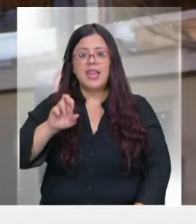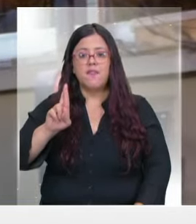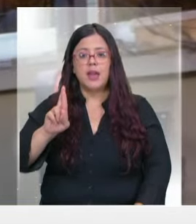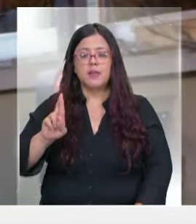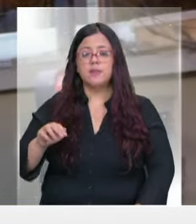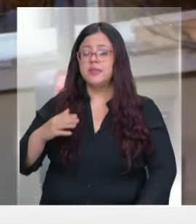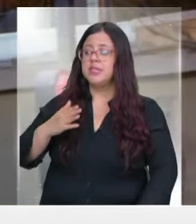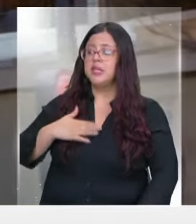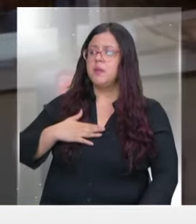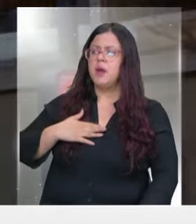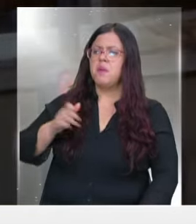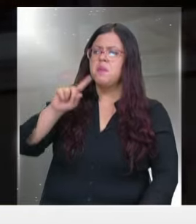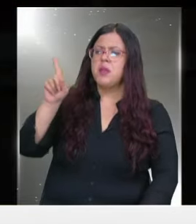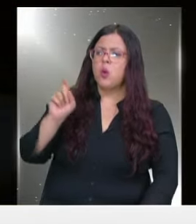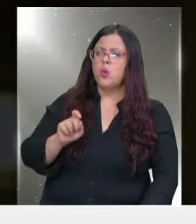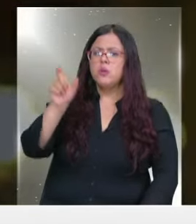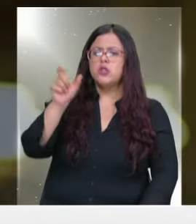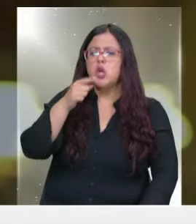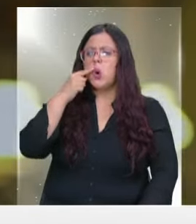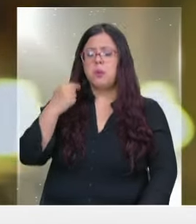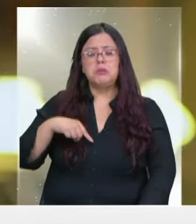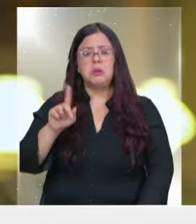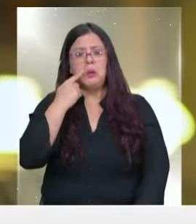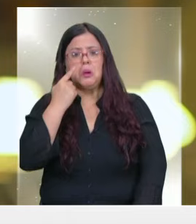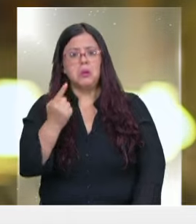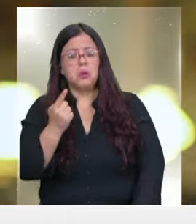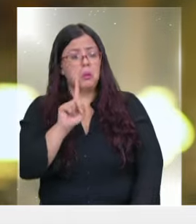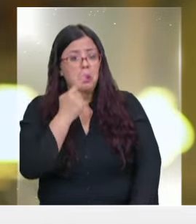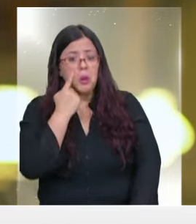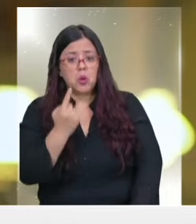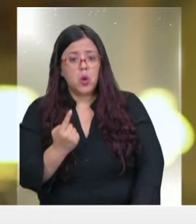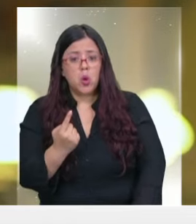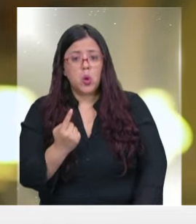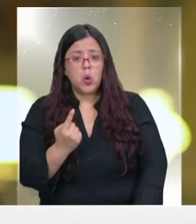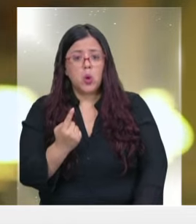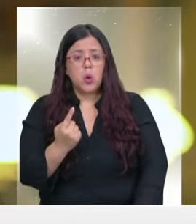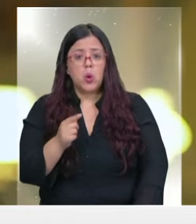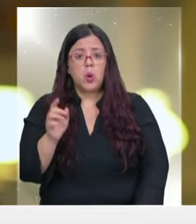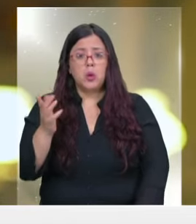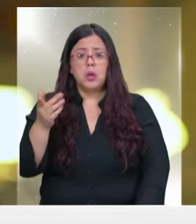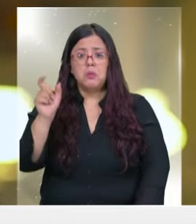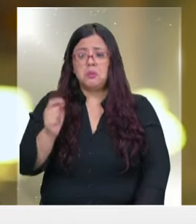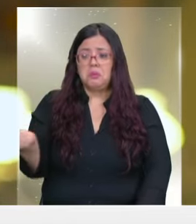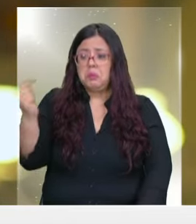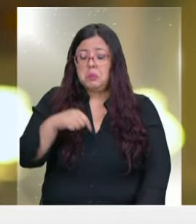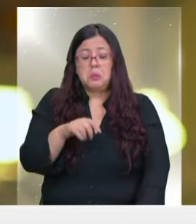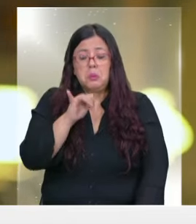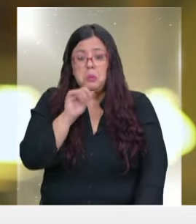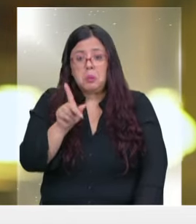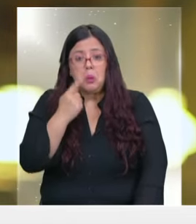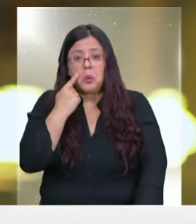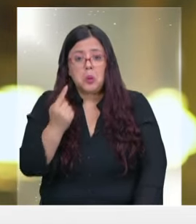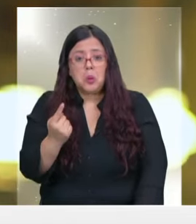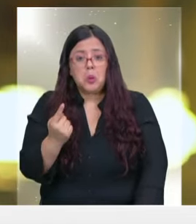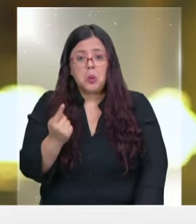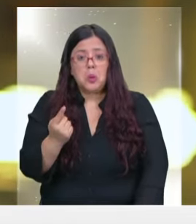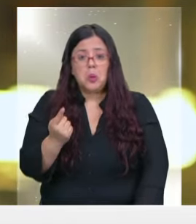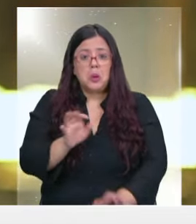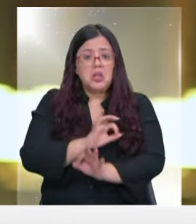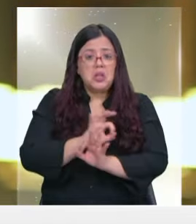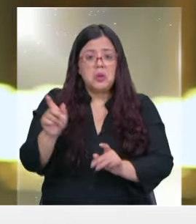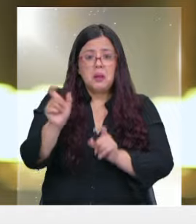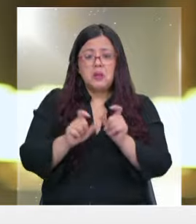pregunta por un caballero que yo no lo conozco. No lo conozco por un comensal que ha venido acá, no lo conozco. Ninguna persona ha